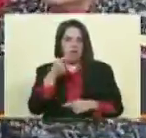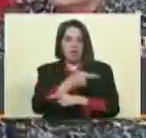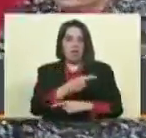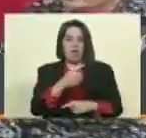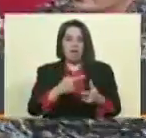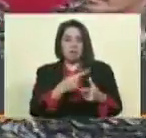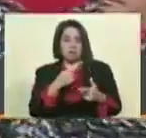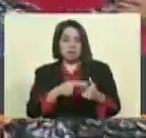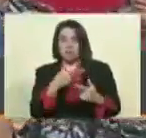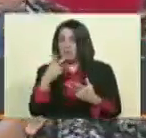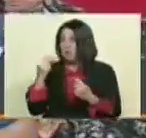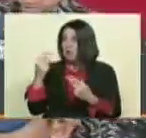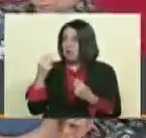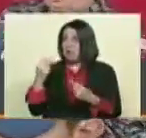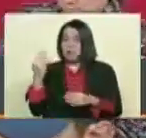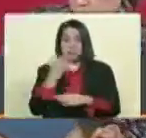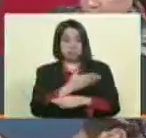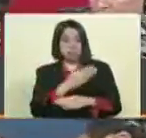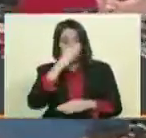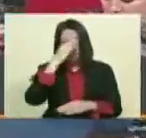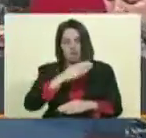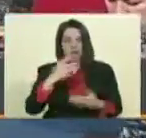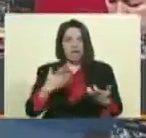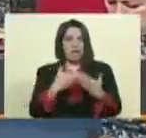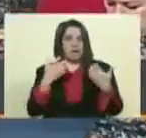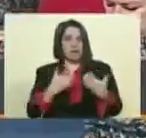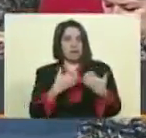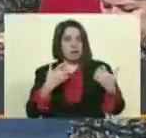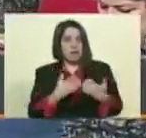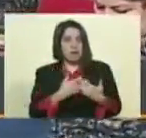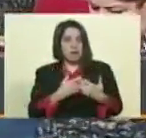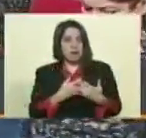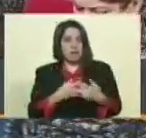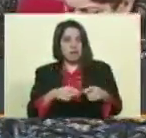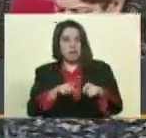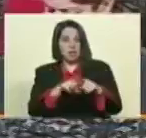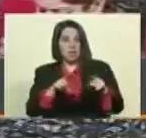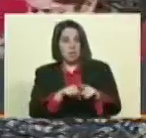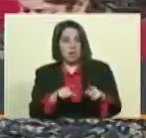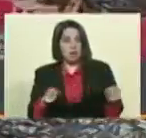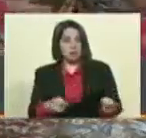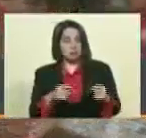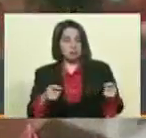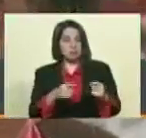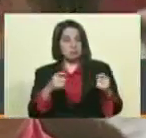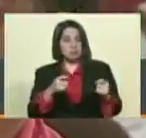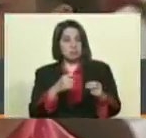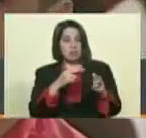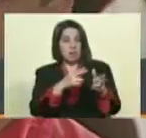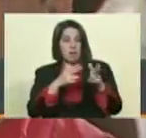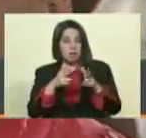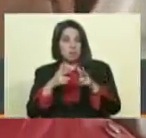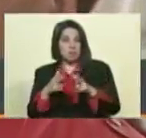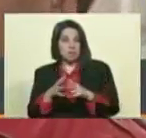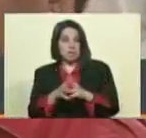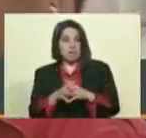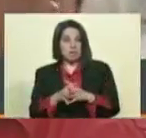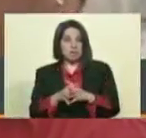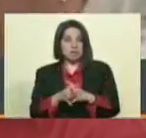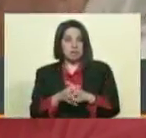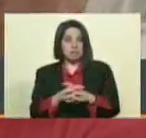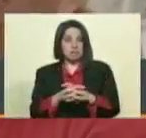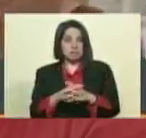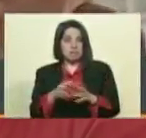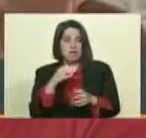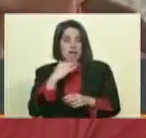guerra con instrumentos para potenciar toda una industria militar. Igual ocurre. ¿Es que acaso cuando